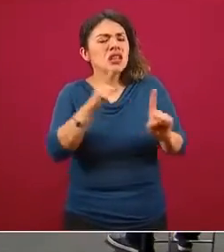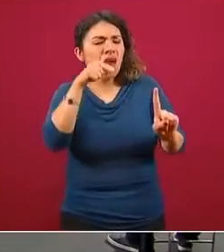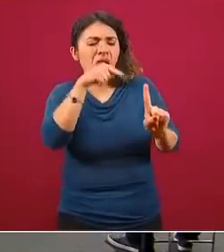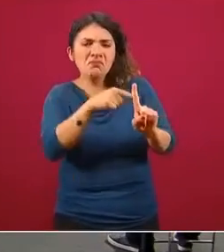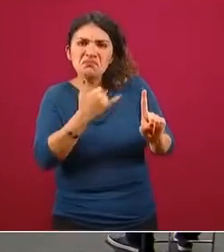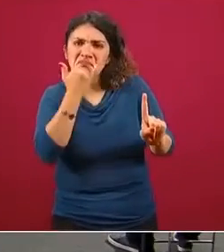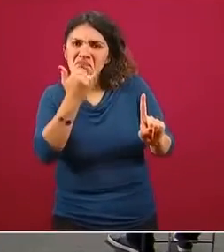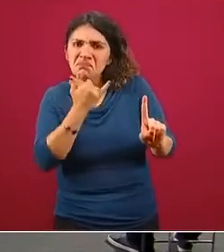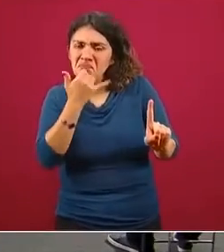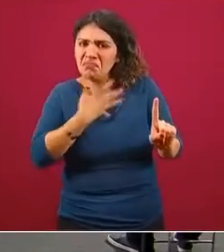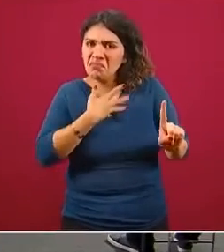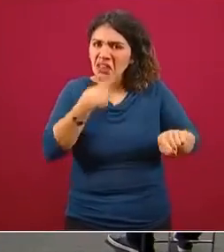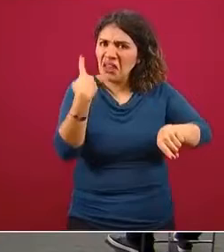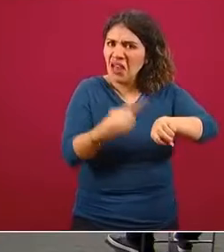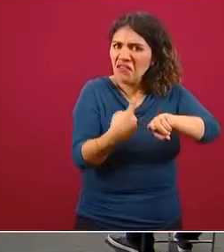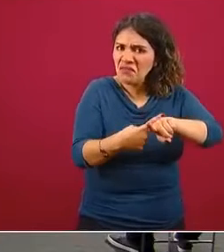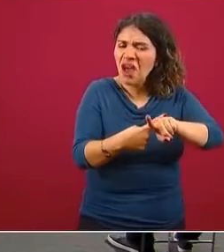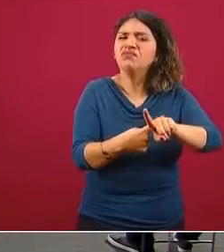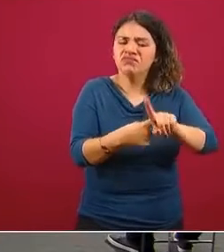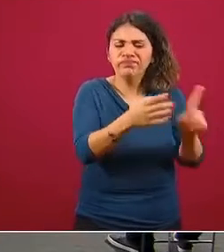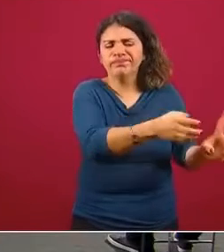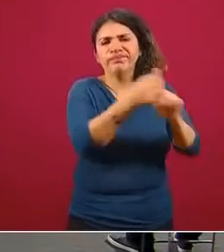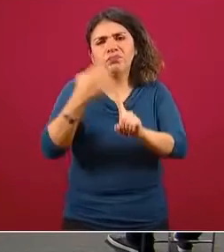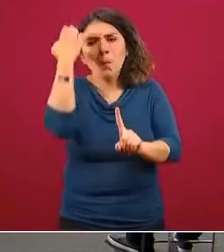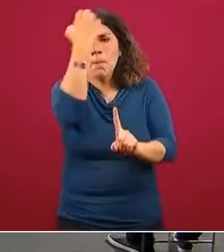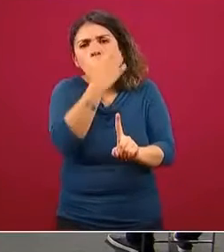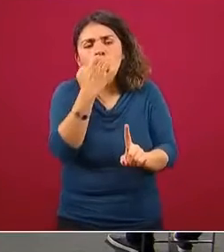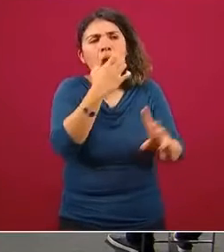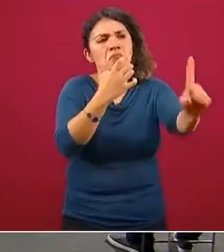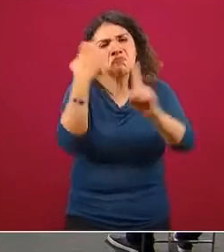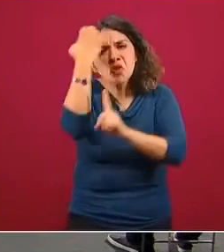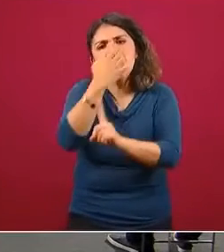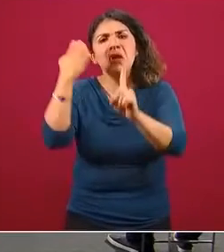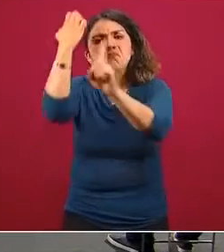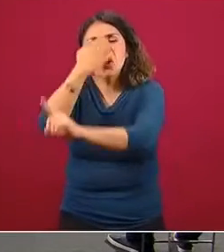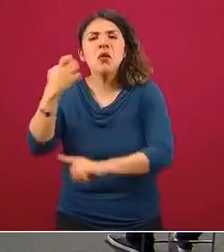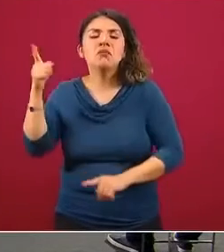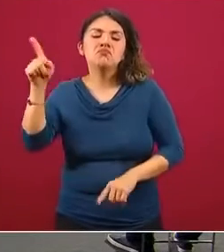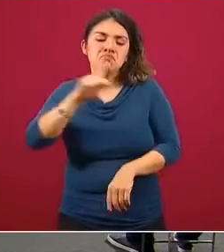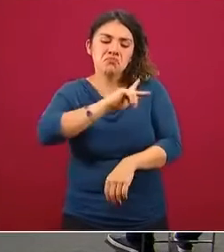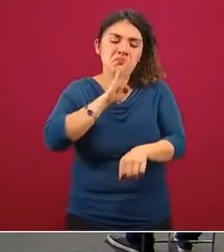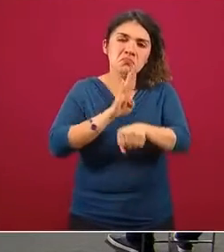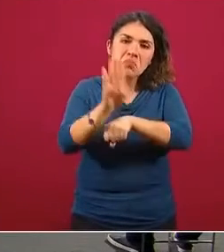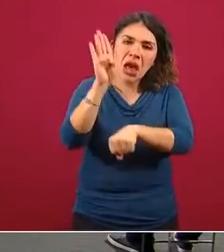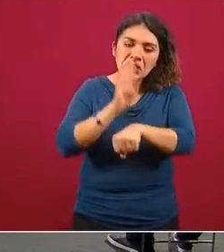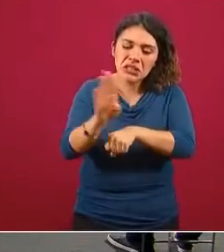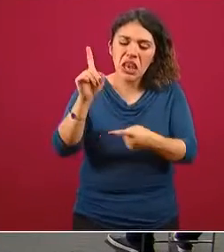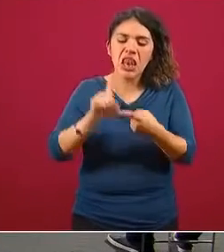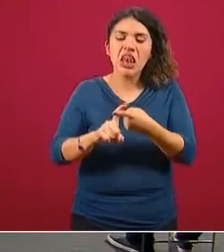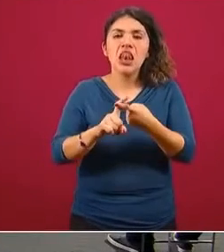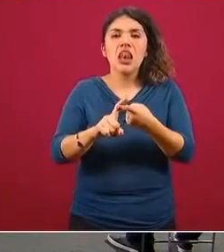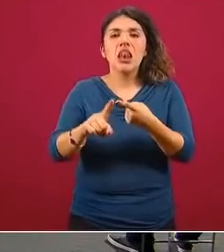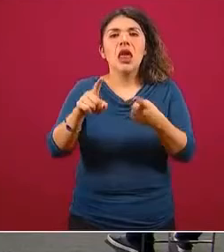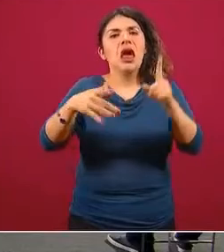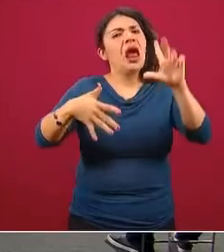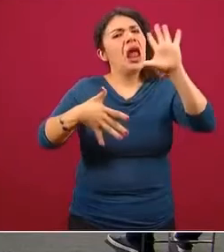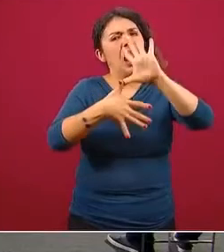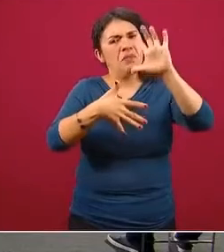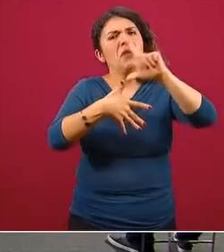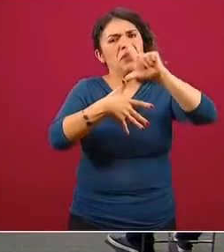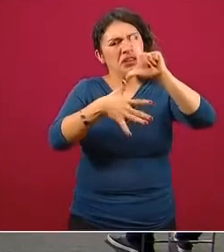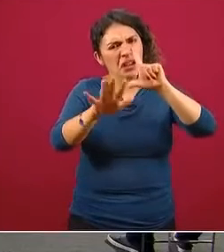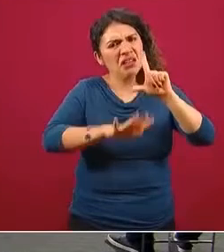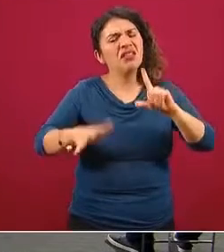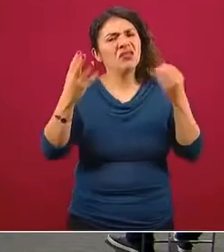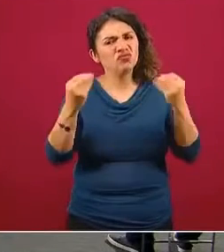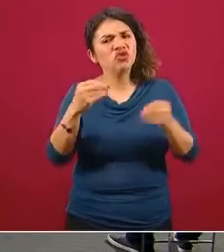síntomas. Tenemos Brasil, tenemos varios países en América Latina,